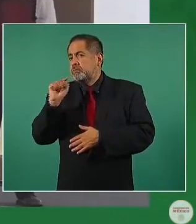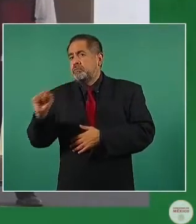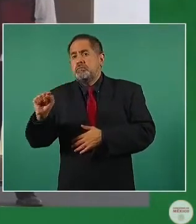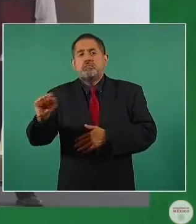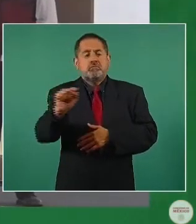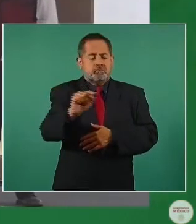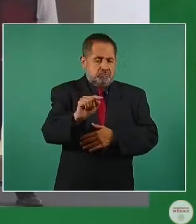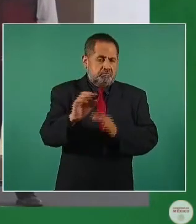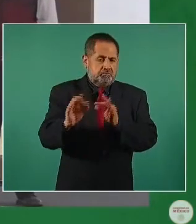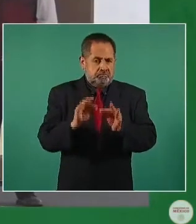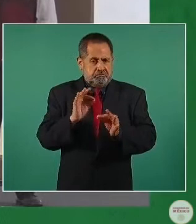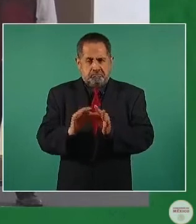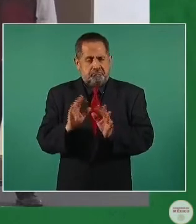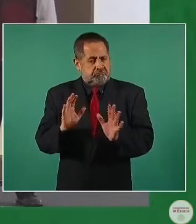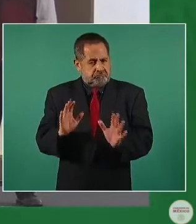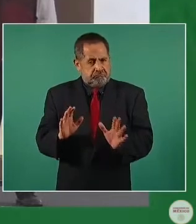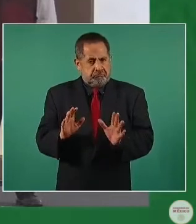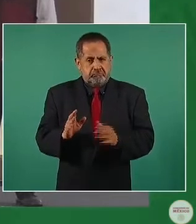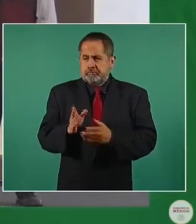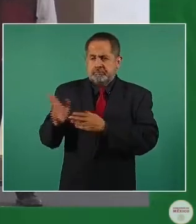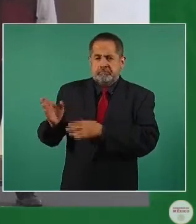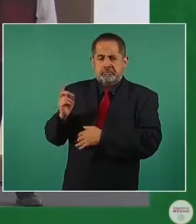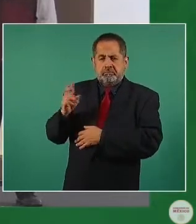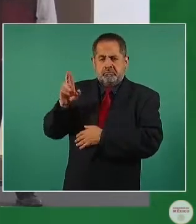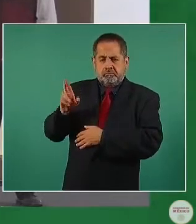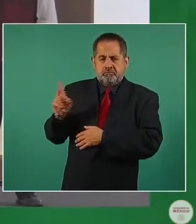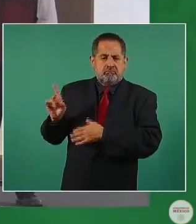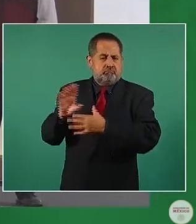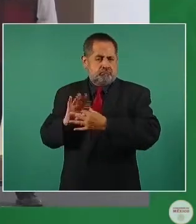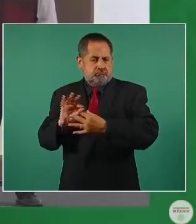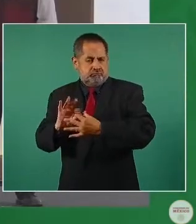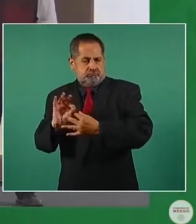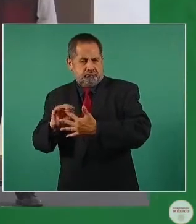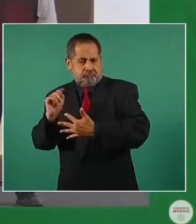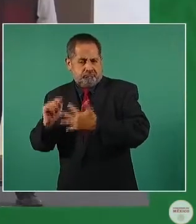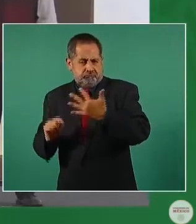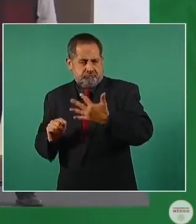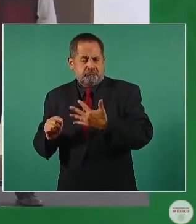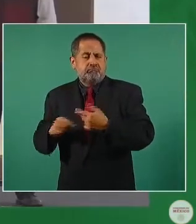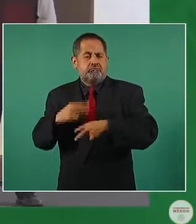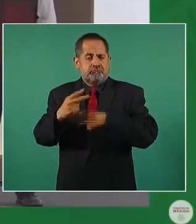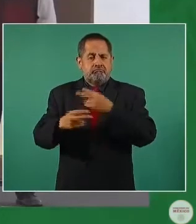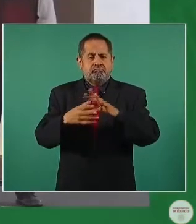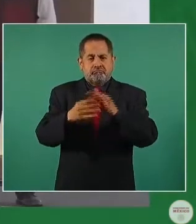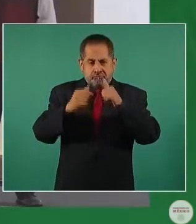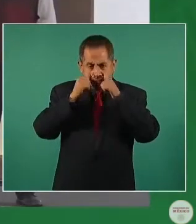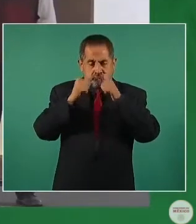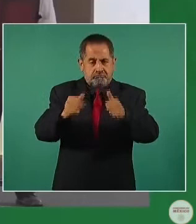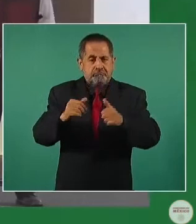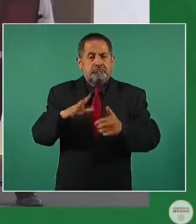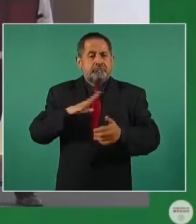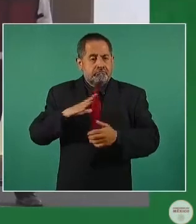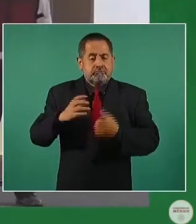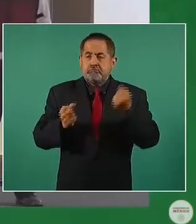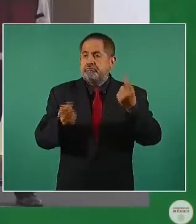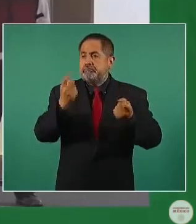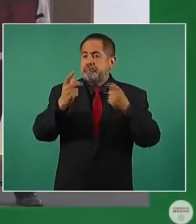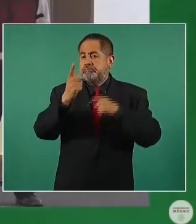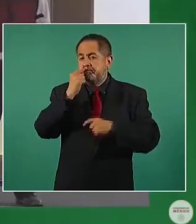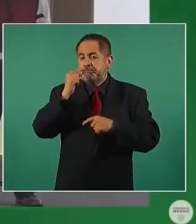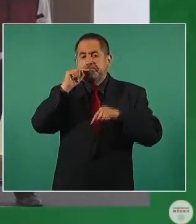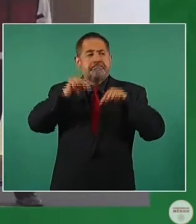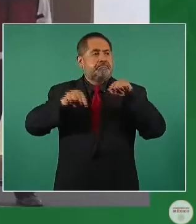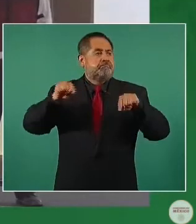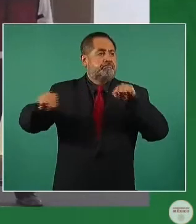el doctor Fernández nos va a dar mayor detalles y estamos atentos. Hay un despliegue de policías en la ciudad